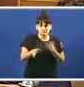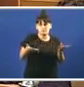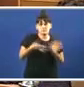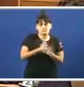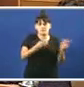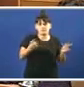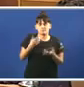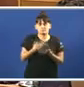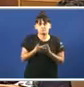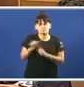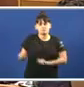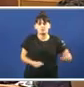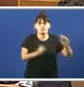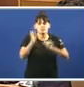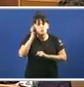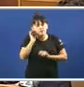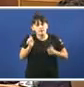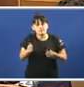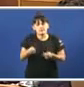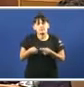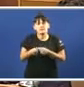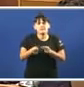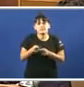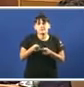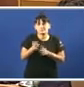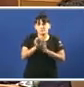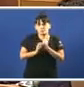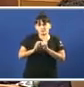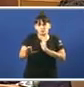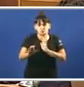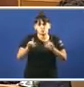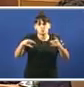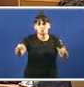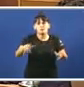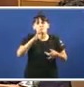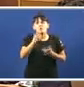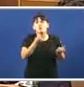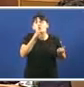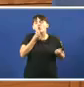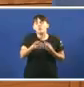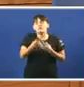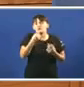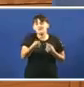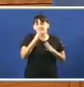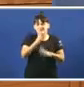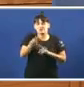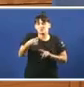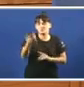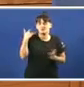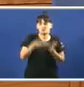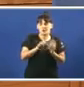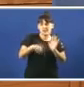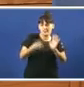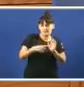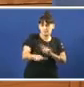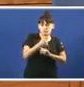imprescindible garantir a protección das mulleres pondo en marcha máis medidas dotadas orçamentariamente, xa que as cifras amosan que, dez anos despois da aprobación da